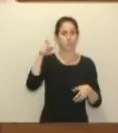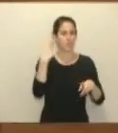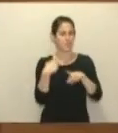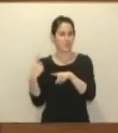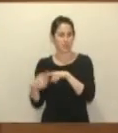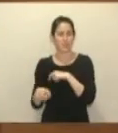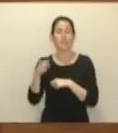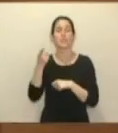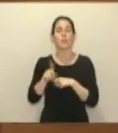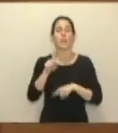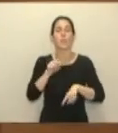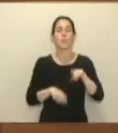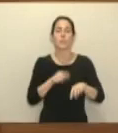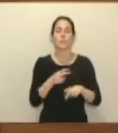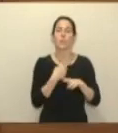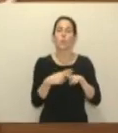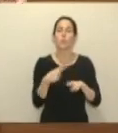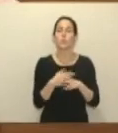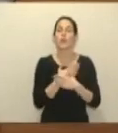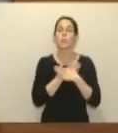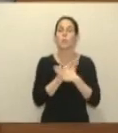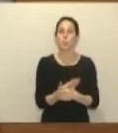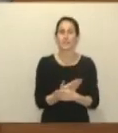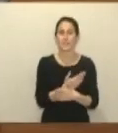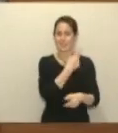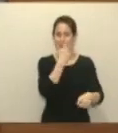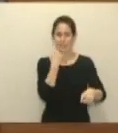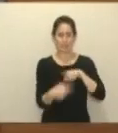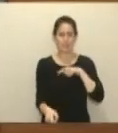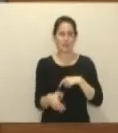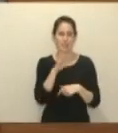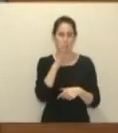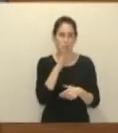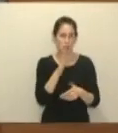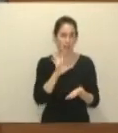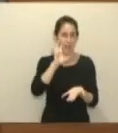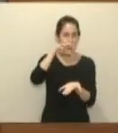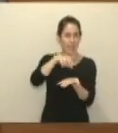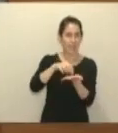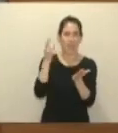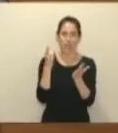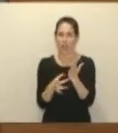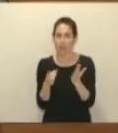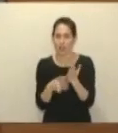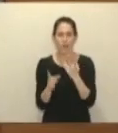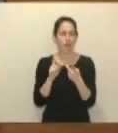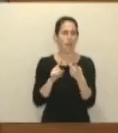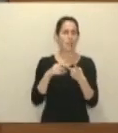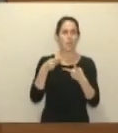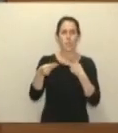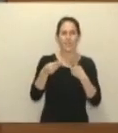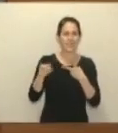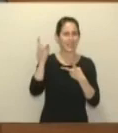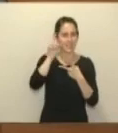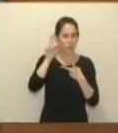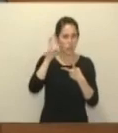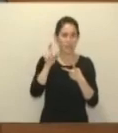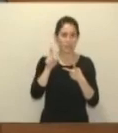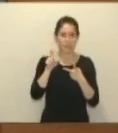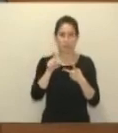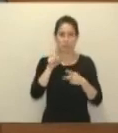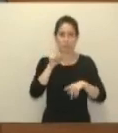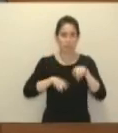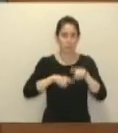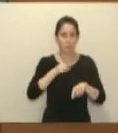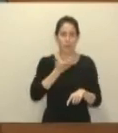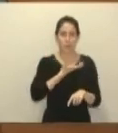unos ayuntamientos y otros ha generado diferencias en cuanto a la calidad de las instalaciones, de los materiales educativos, en fin, de